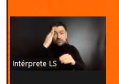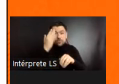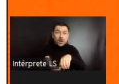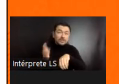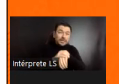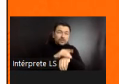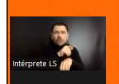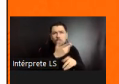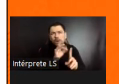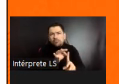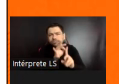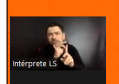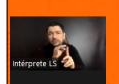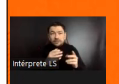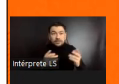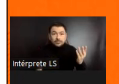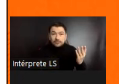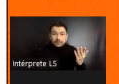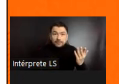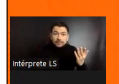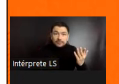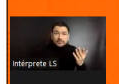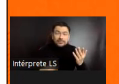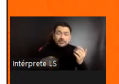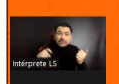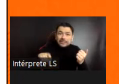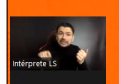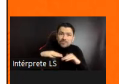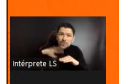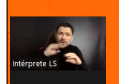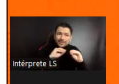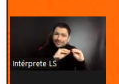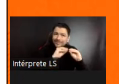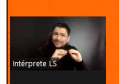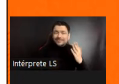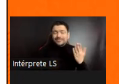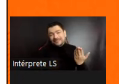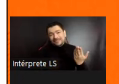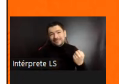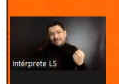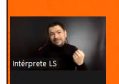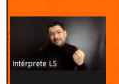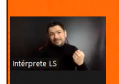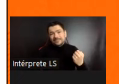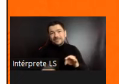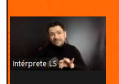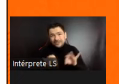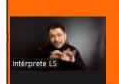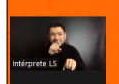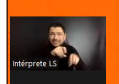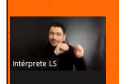y se requiere capacitación. Se necesita que esté funcionando de manera